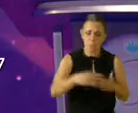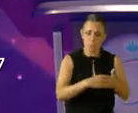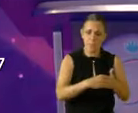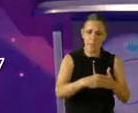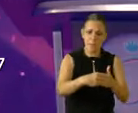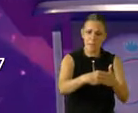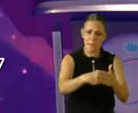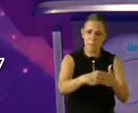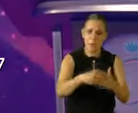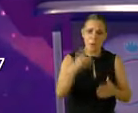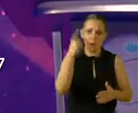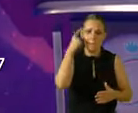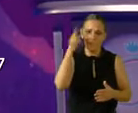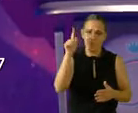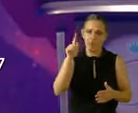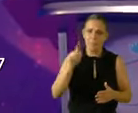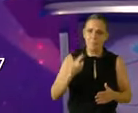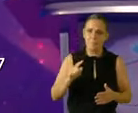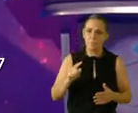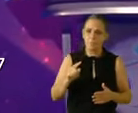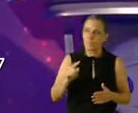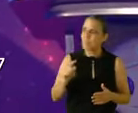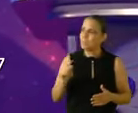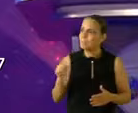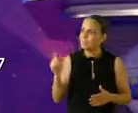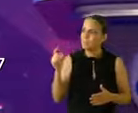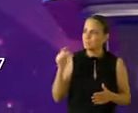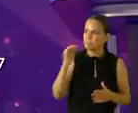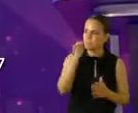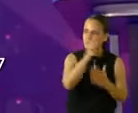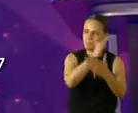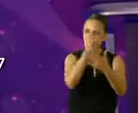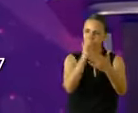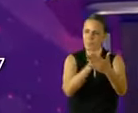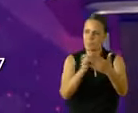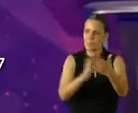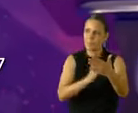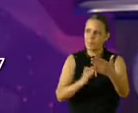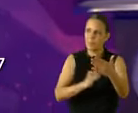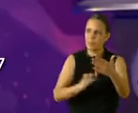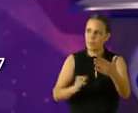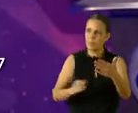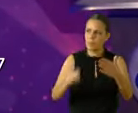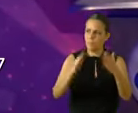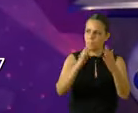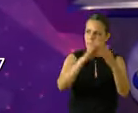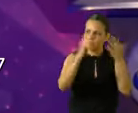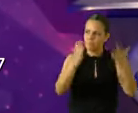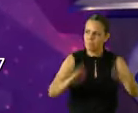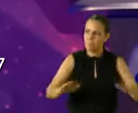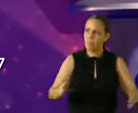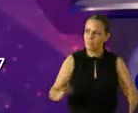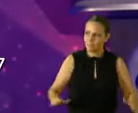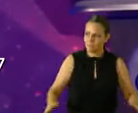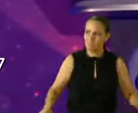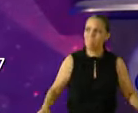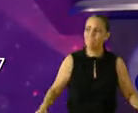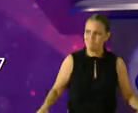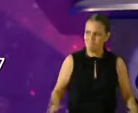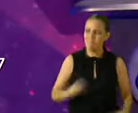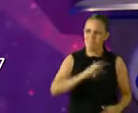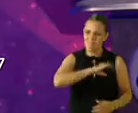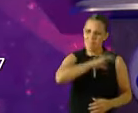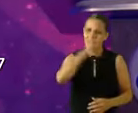ministerio. Han hermoseado la casa, todas las estampas en las tres entradas, después usted tiene la oportunidad